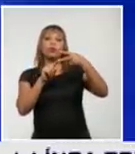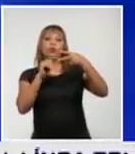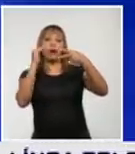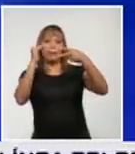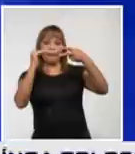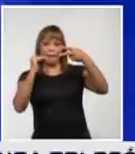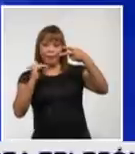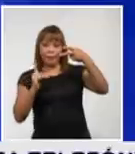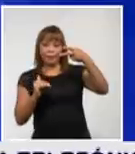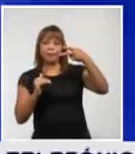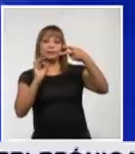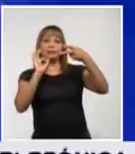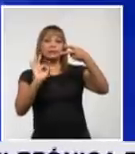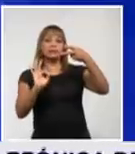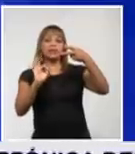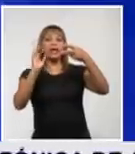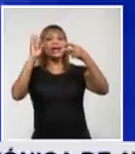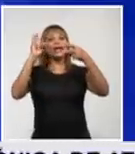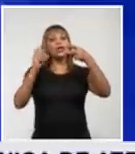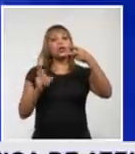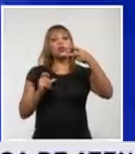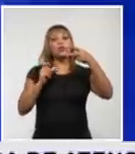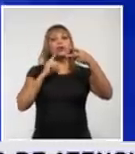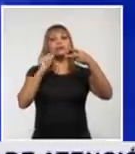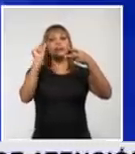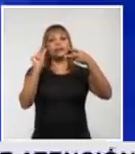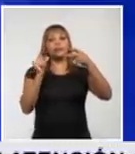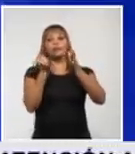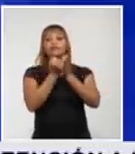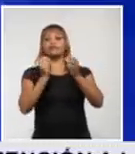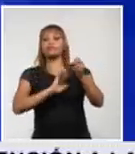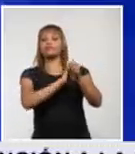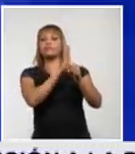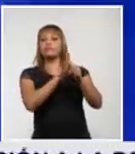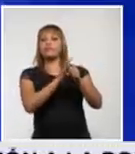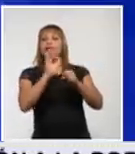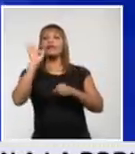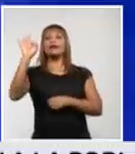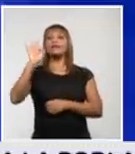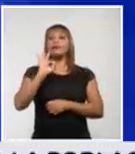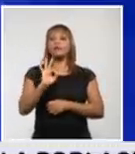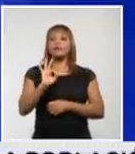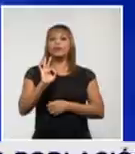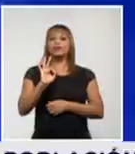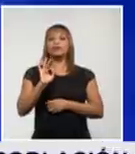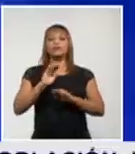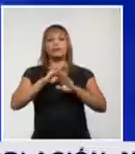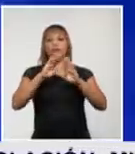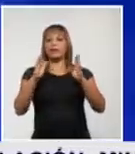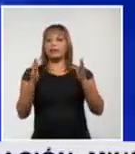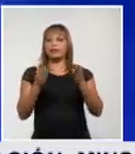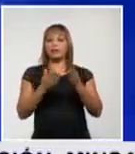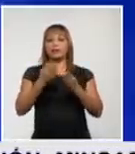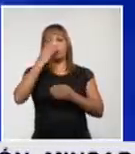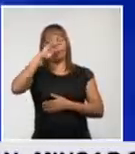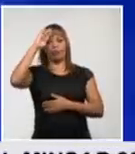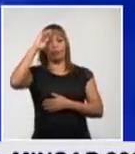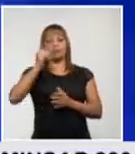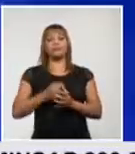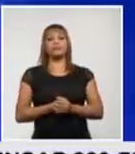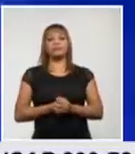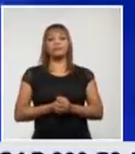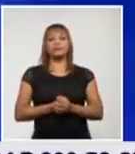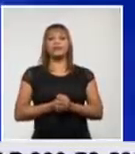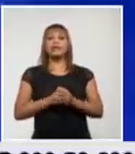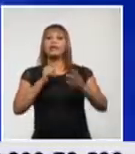vista del número de casos y de la tasa del país. Le sigue, como